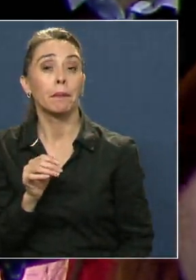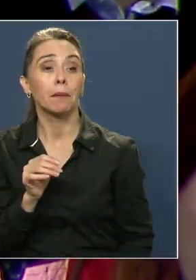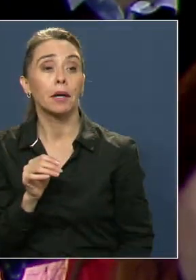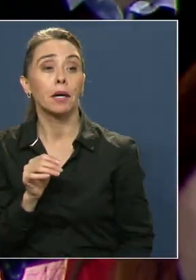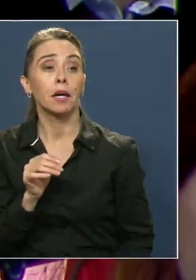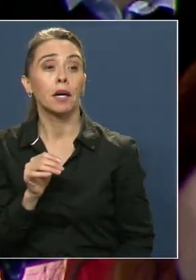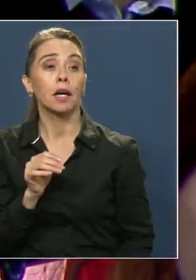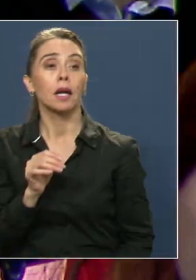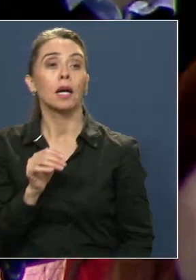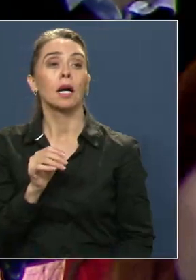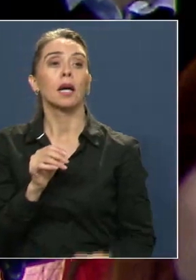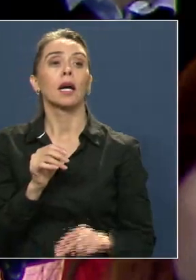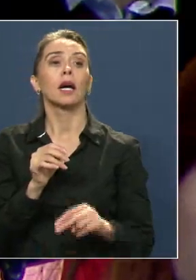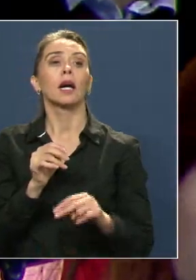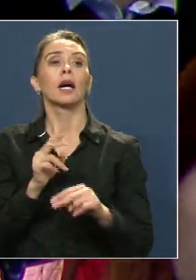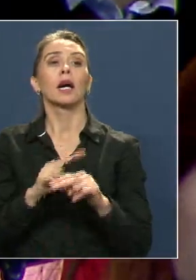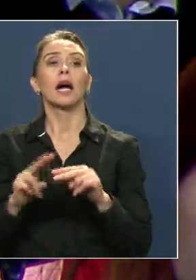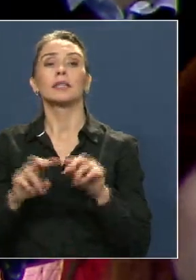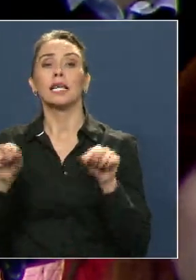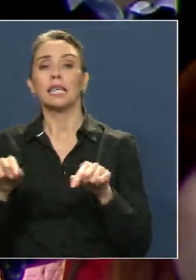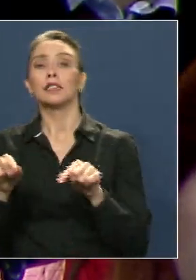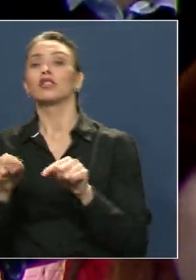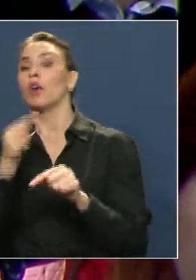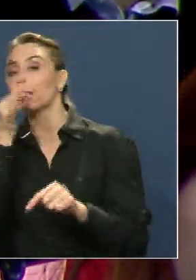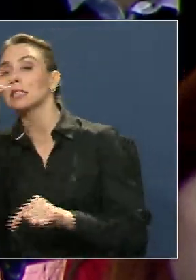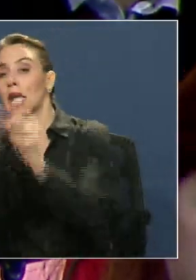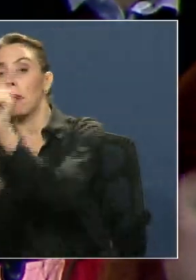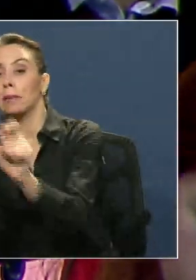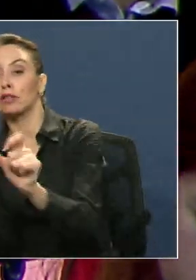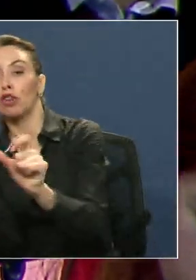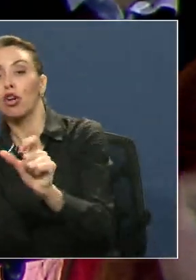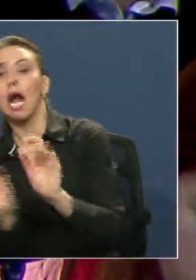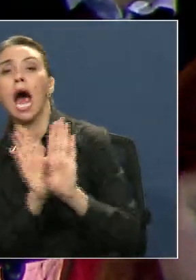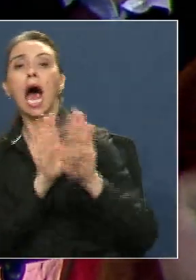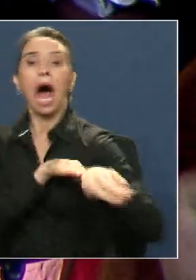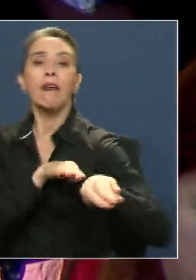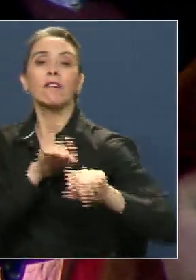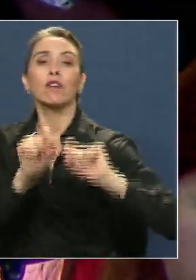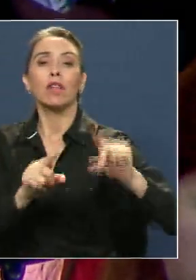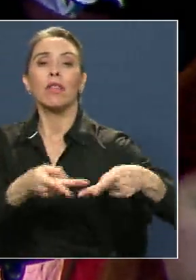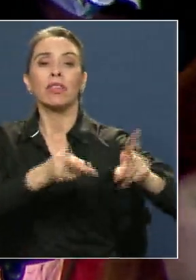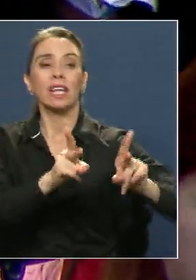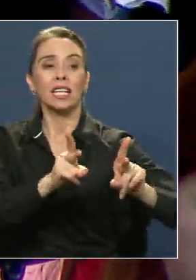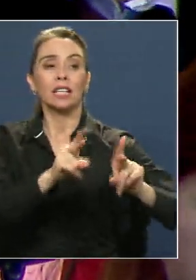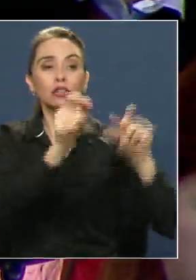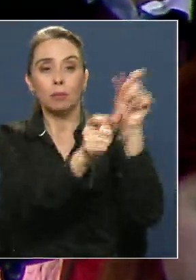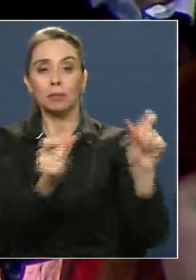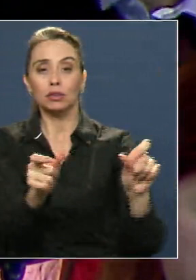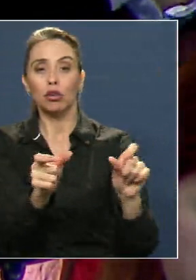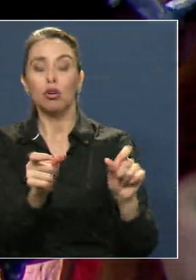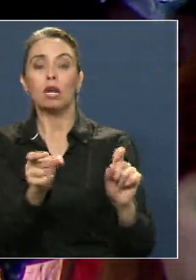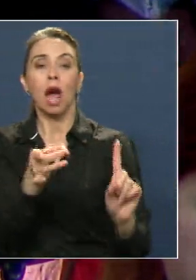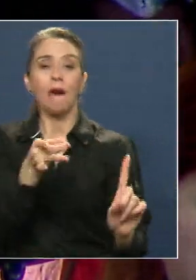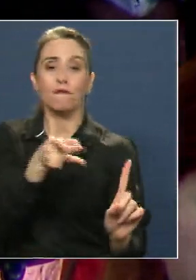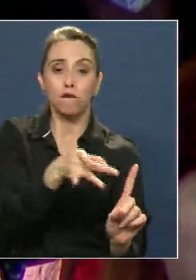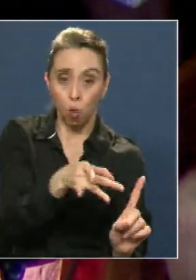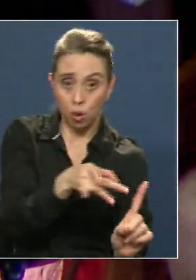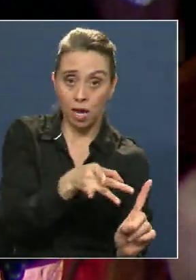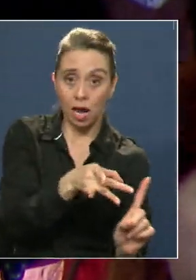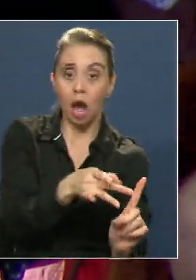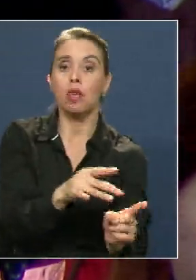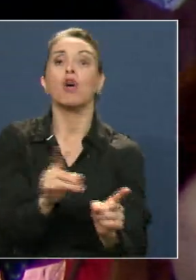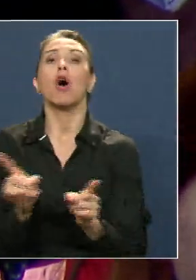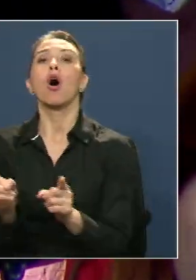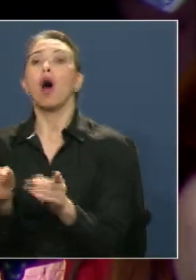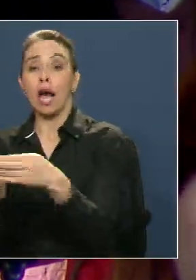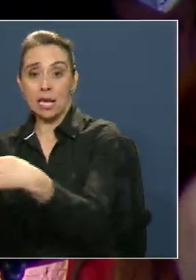hacer de esto un ejercicio binario entre quienes están a favor de que se defiendan los derechos de quienes han sido vulnerados, ¿no?, y